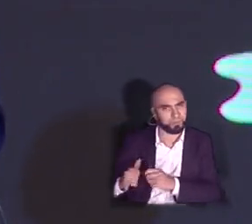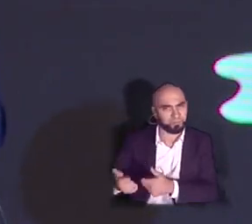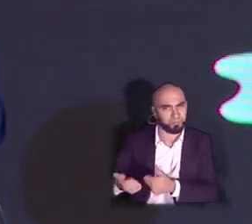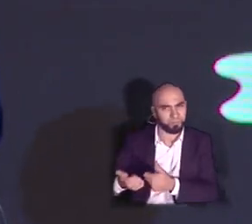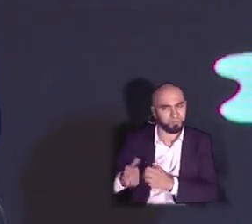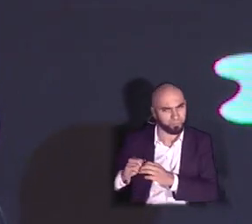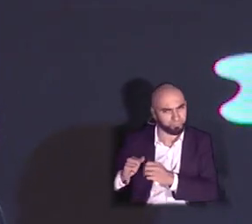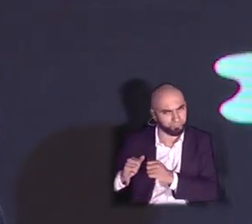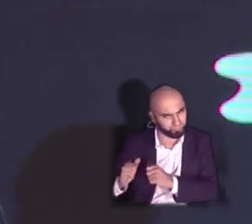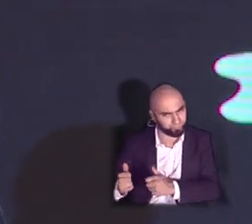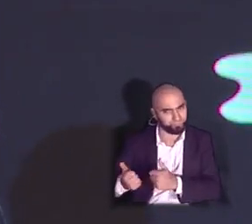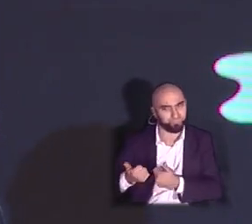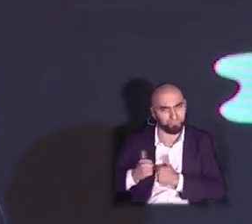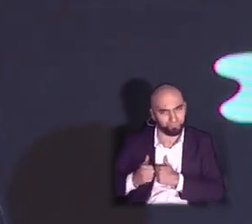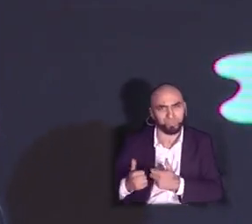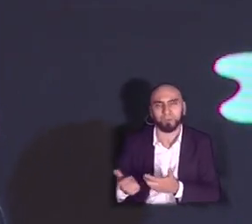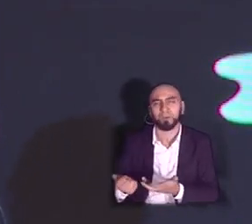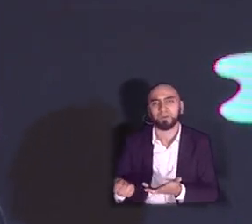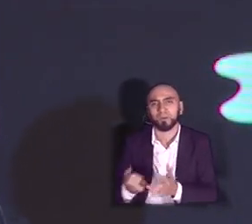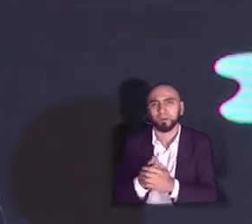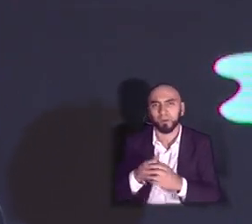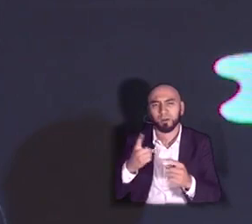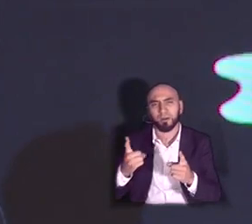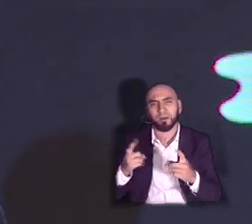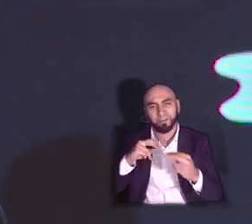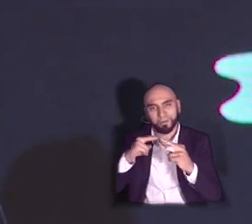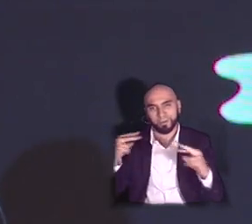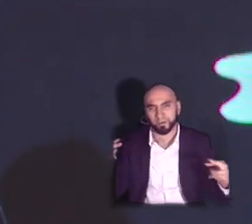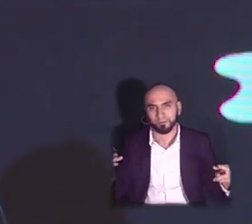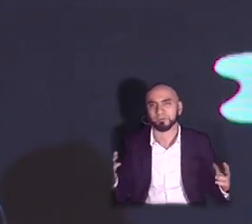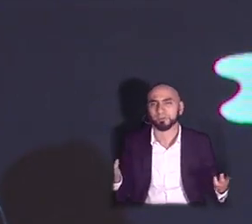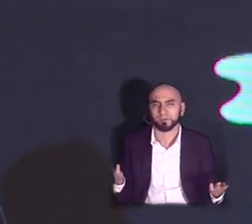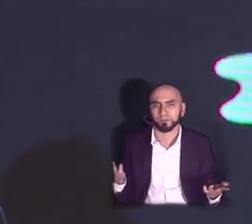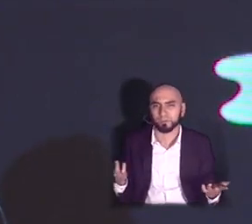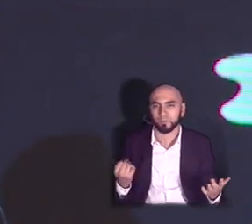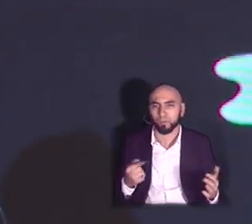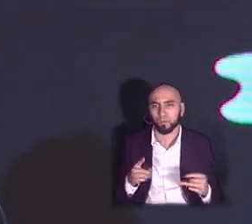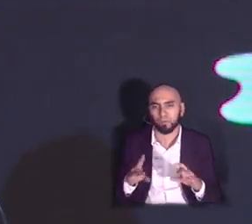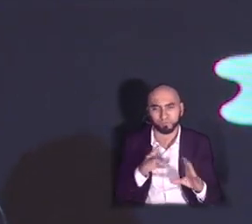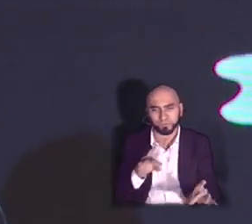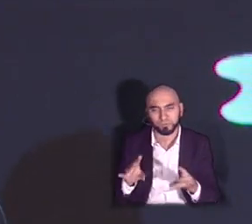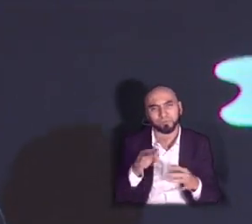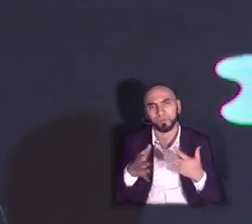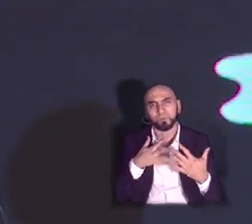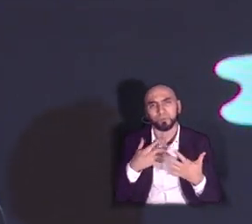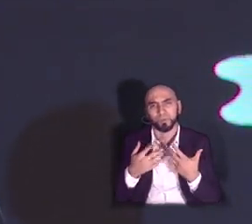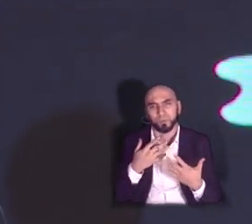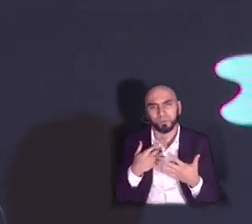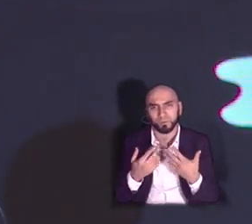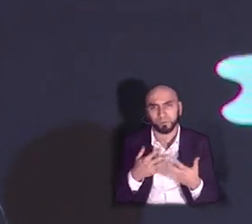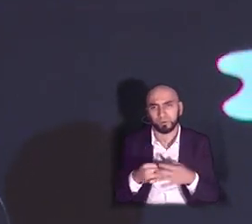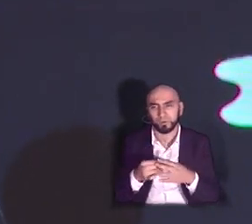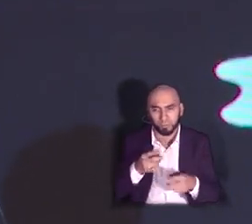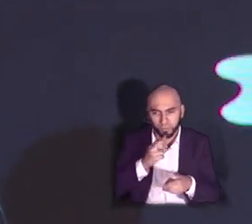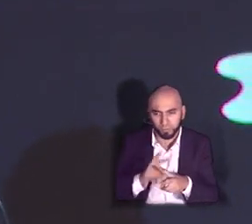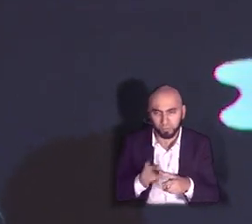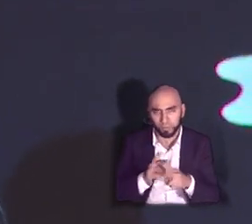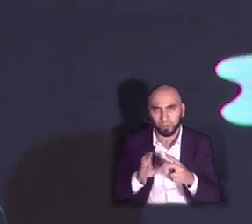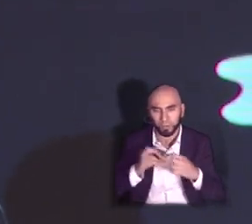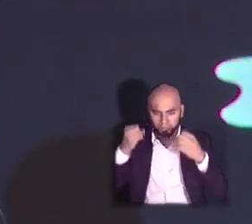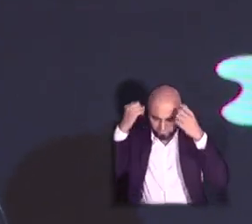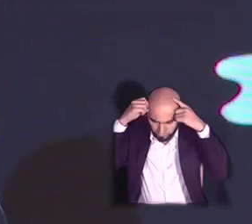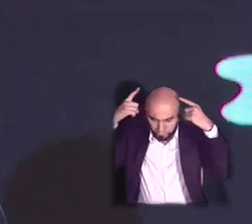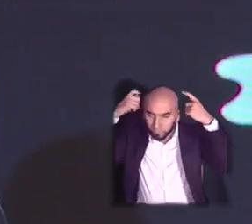genes egoístas cada vez cuando usamos la contracepción, o la selección natural construye un sistema nervioso que